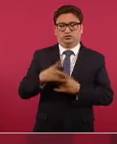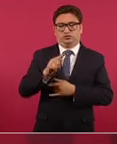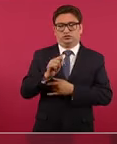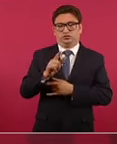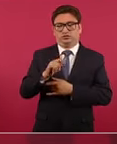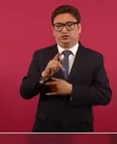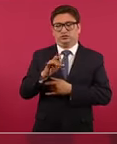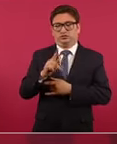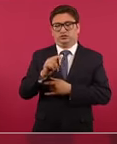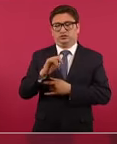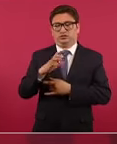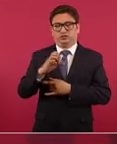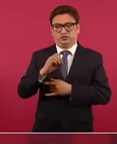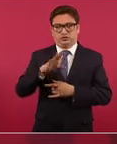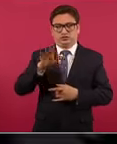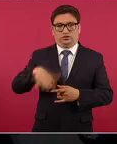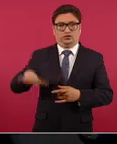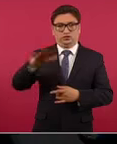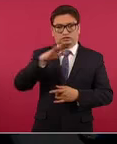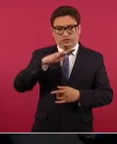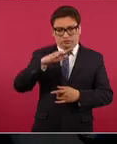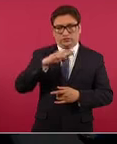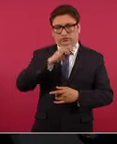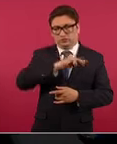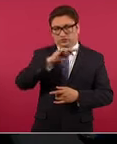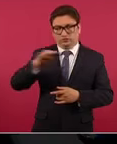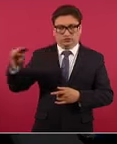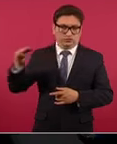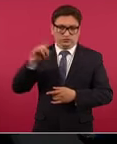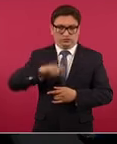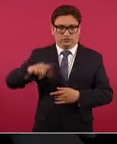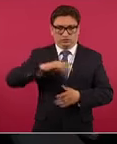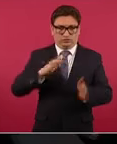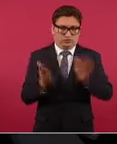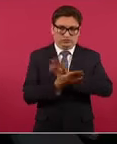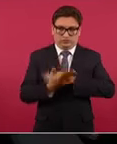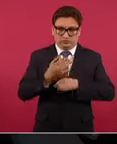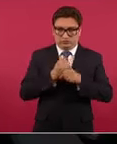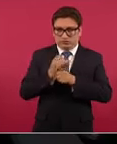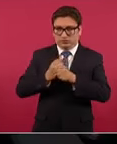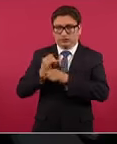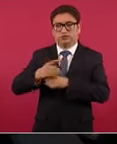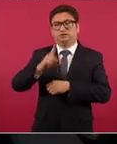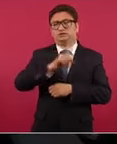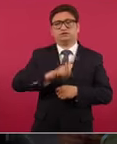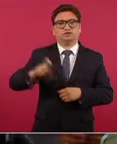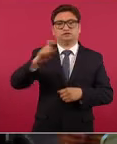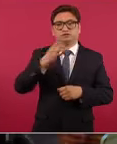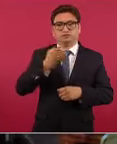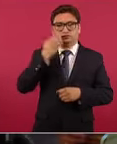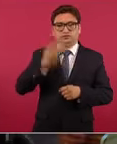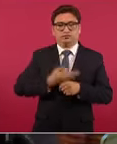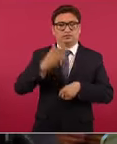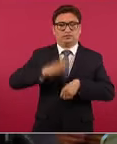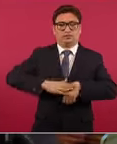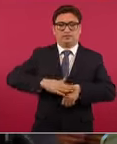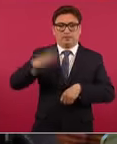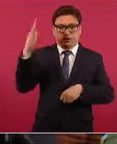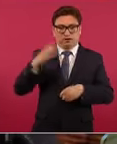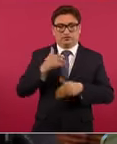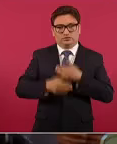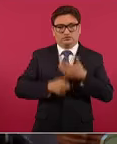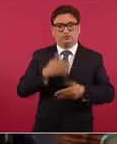en michoacán donde aquí si la mayoría de las carpetas abiertas con más de 100 estudiantes y procesados